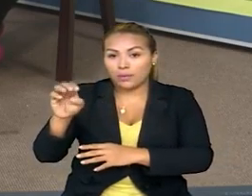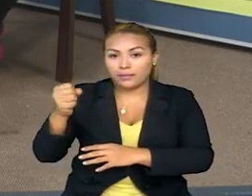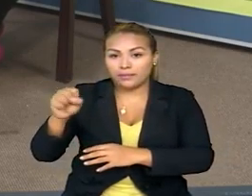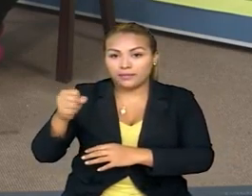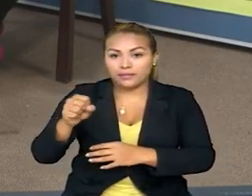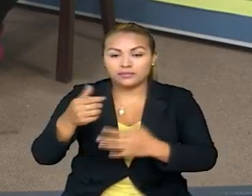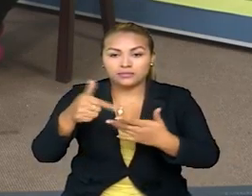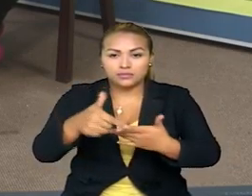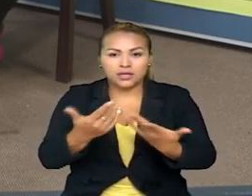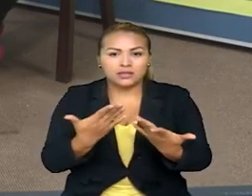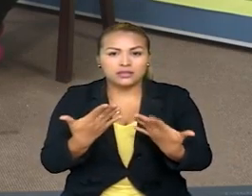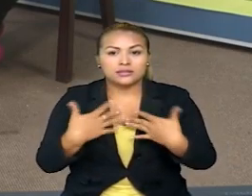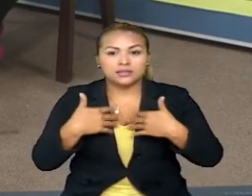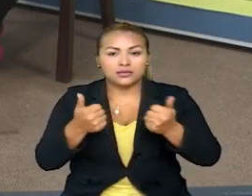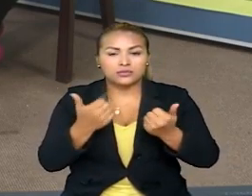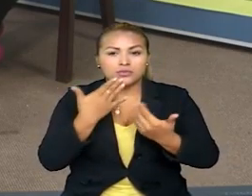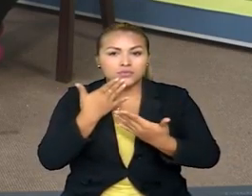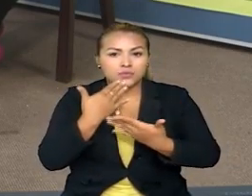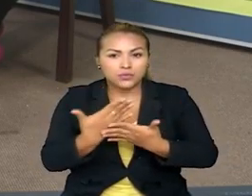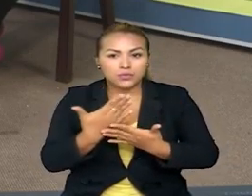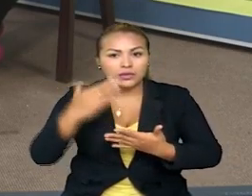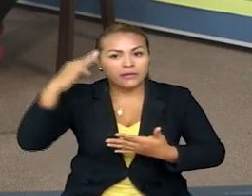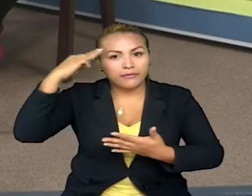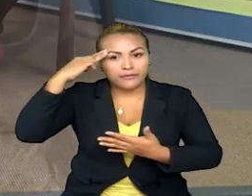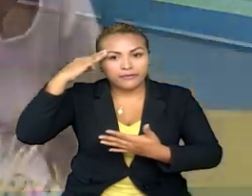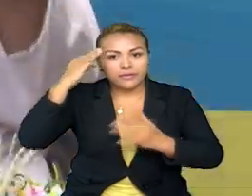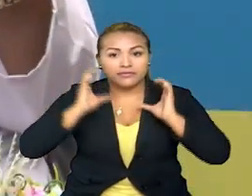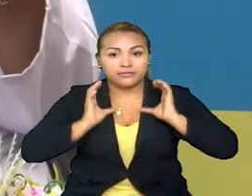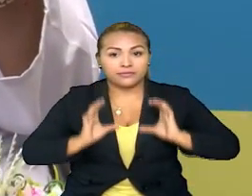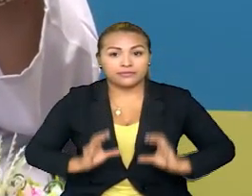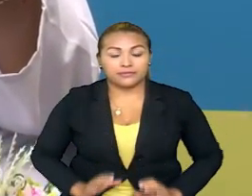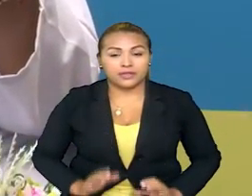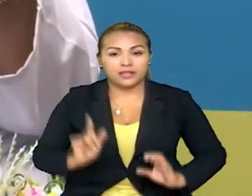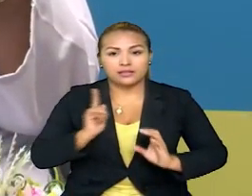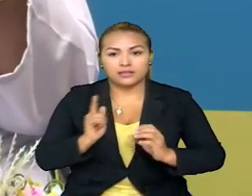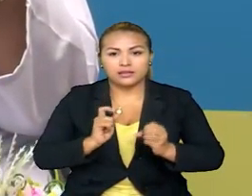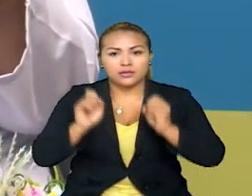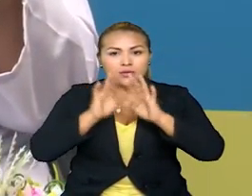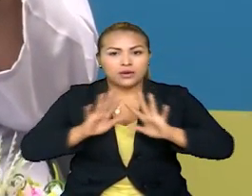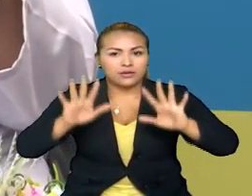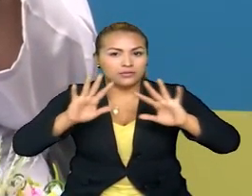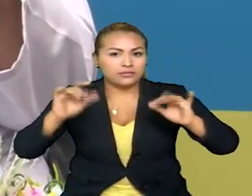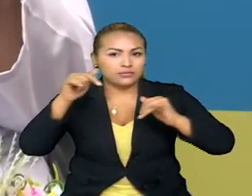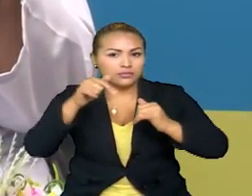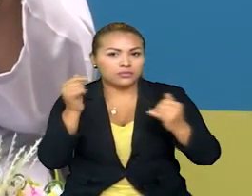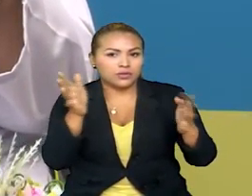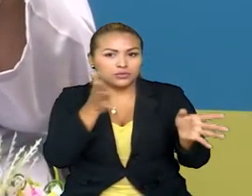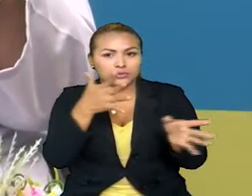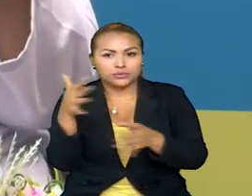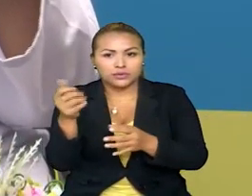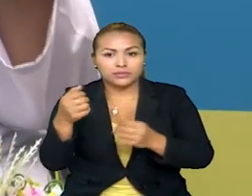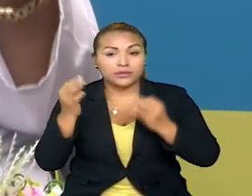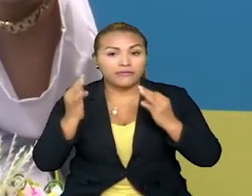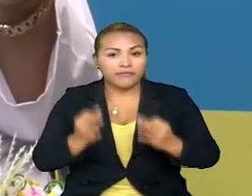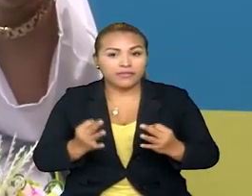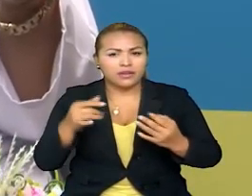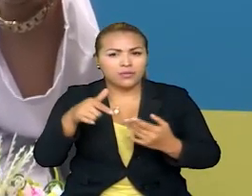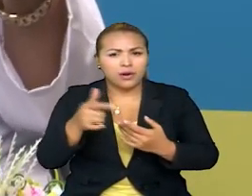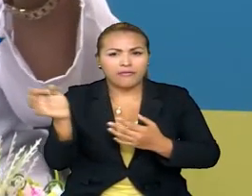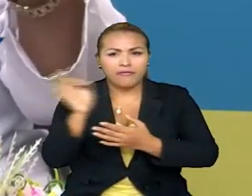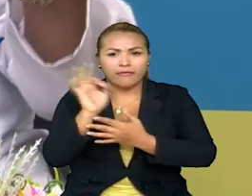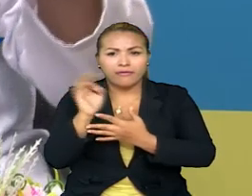es más que el bienestar físico psicológico y mental que incluye un ambiente sano de vida de las personas este estilo de vida